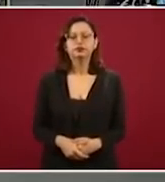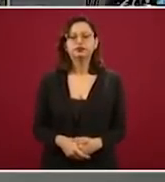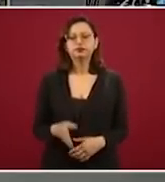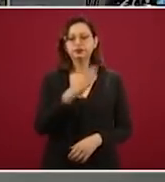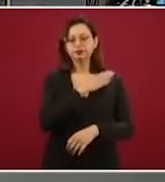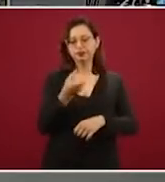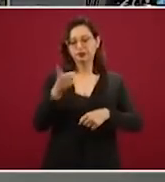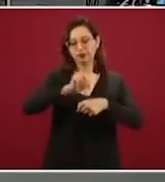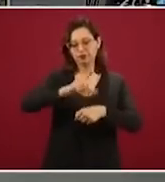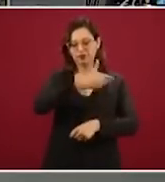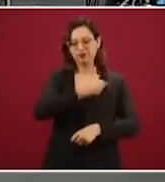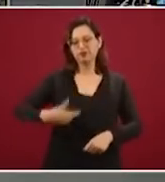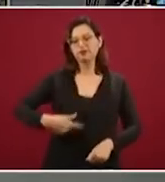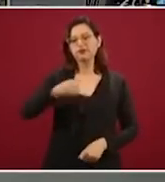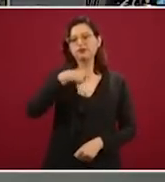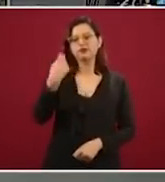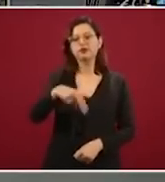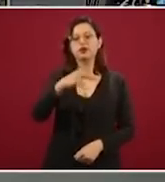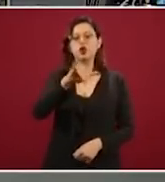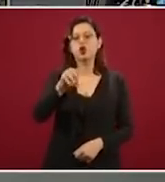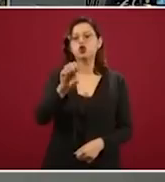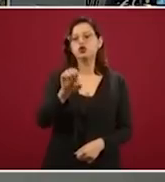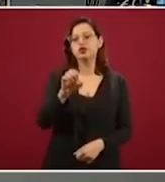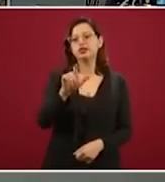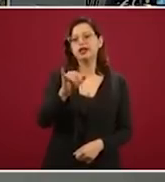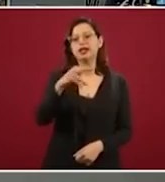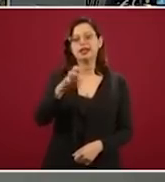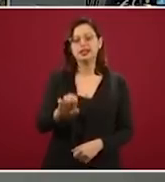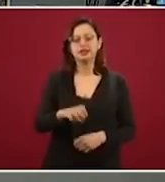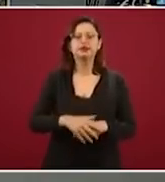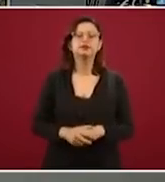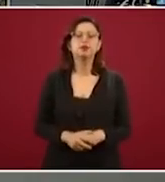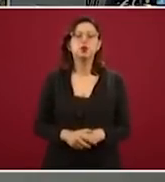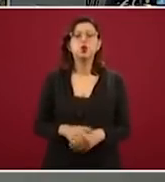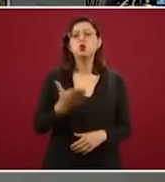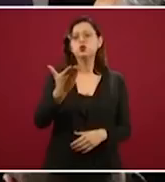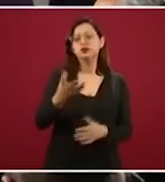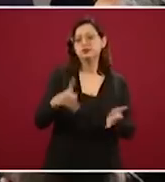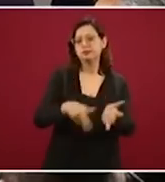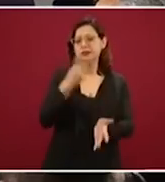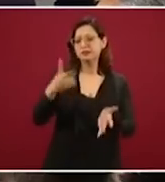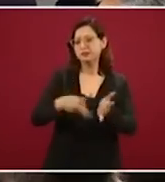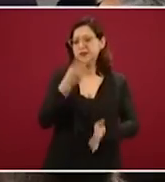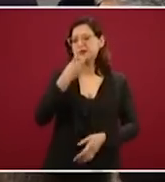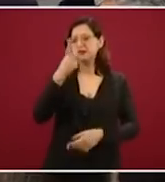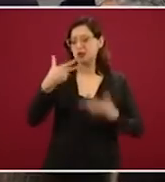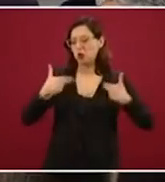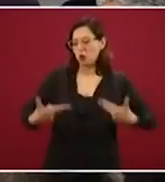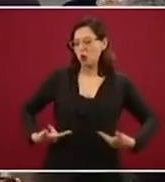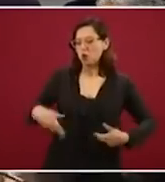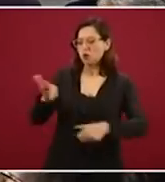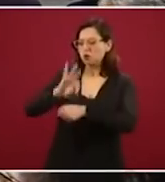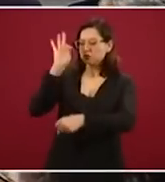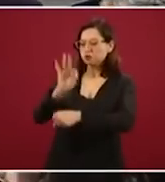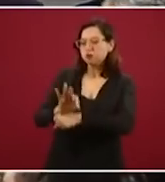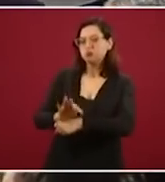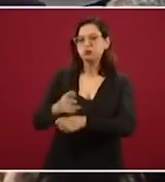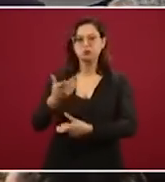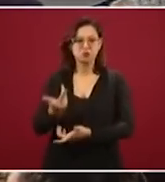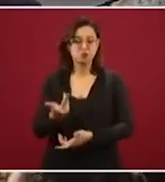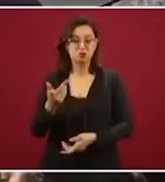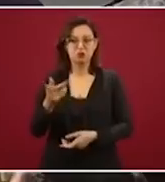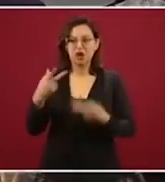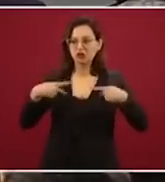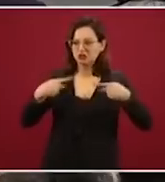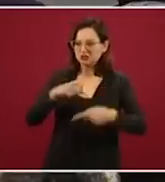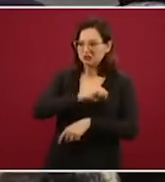Buenos días, presidente. Jocelyn Gutiérrez, de Político.mx. Usted ya ha dicho que es humanista y que no cree en la pena de muerte. Sobre ese